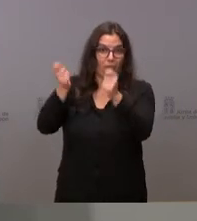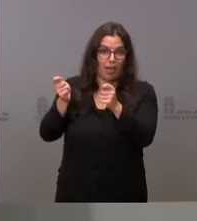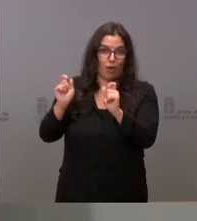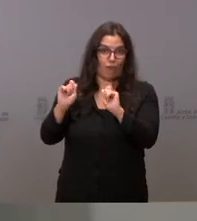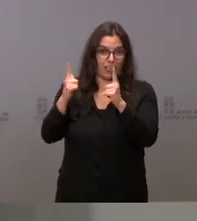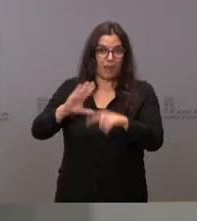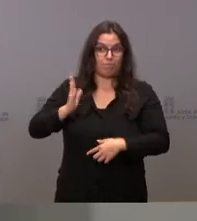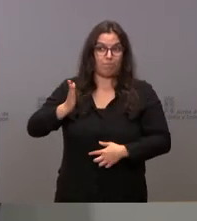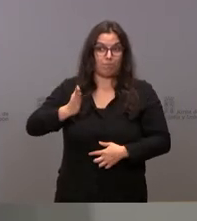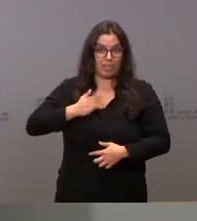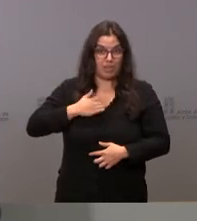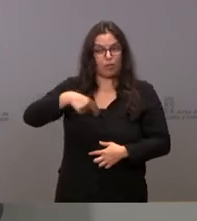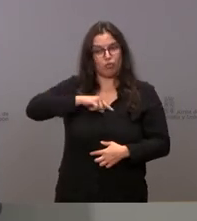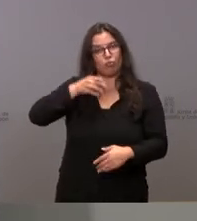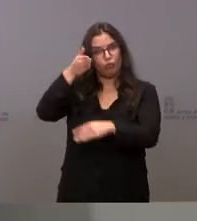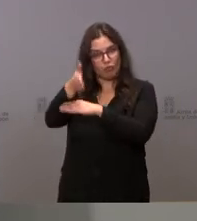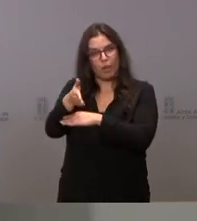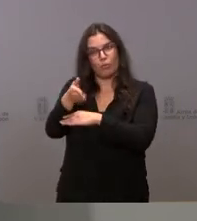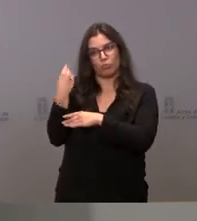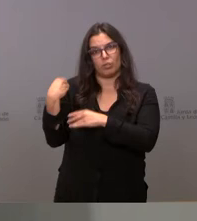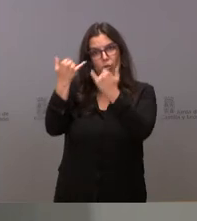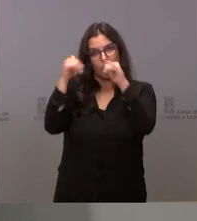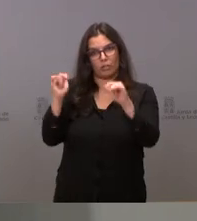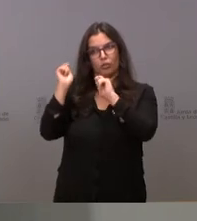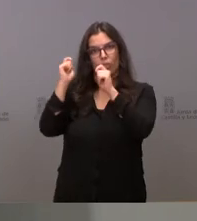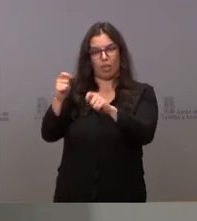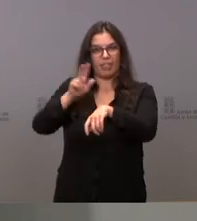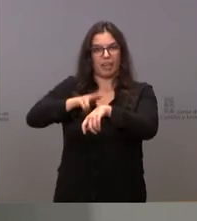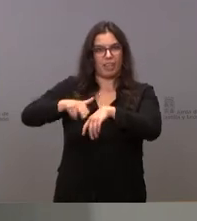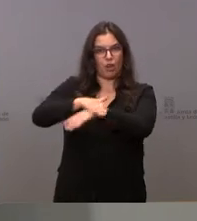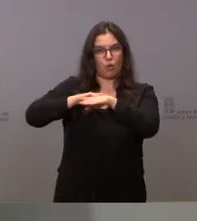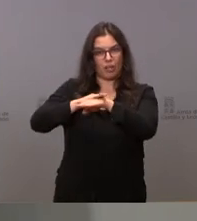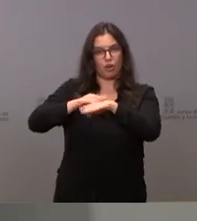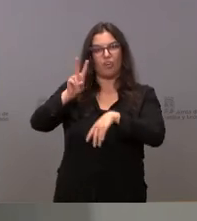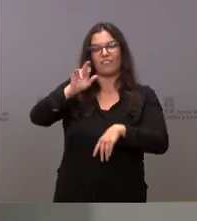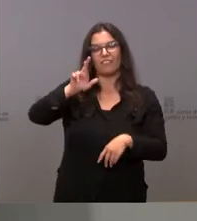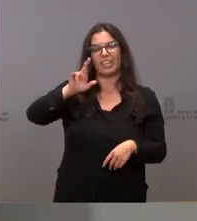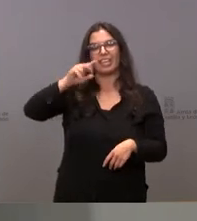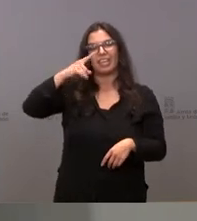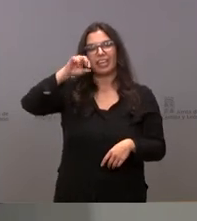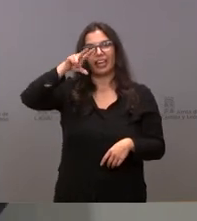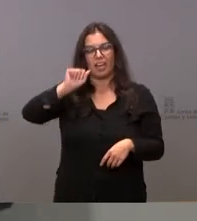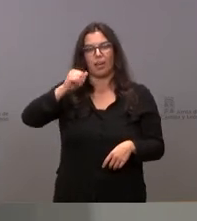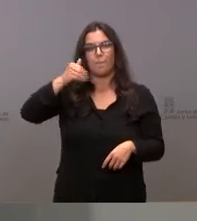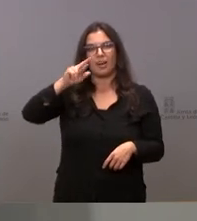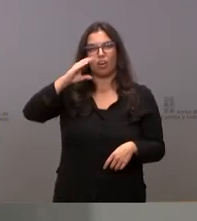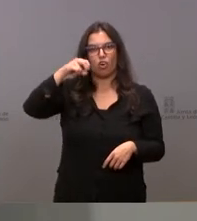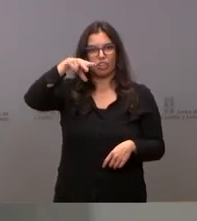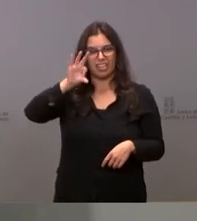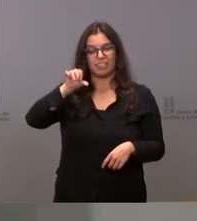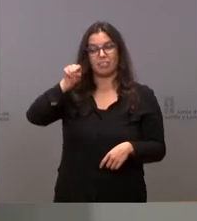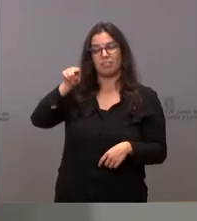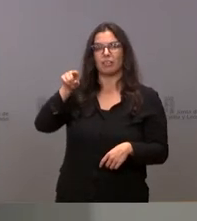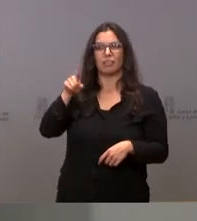Mañana acudiremos a la toma de posesión. Saben que tenemos muchos asuntos pendientes. Tenemos